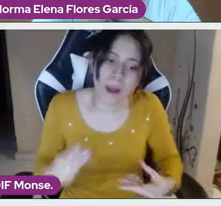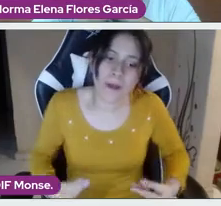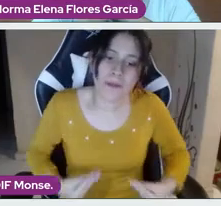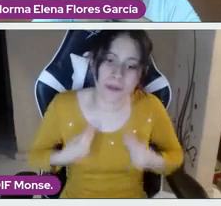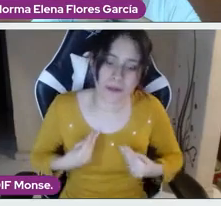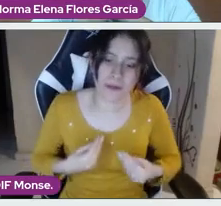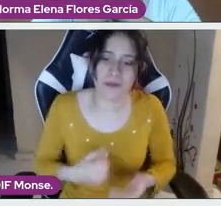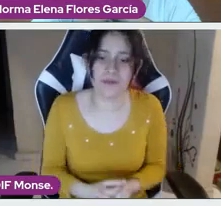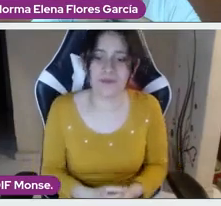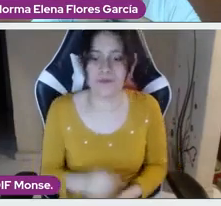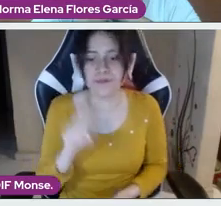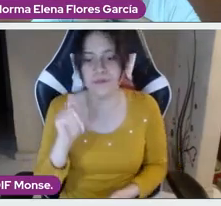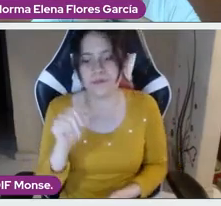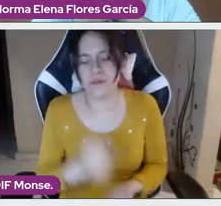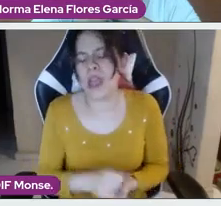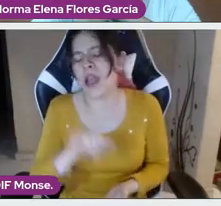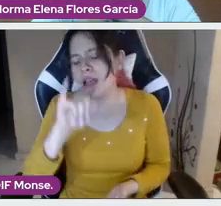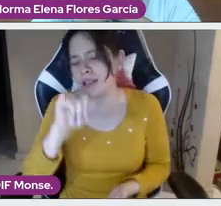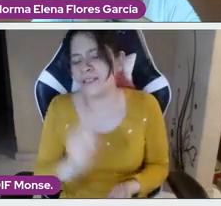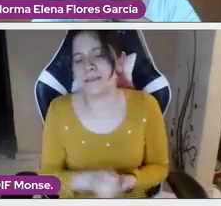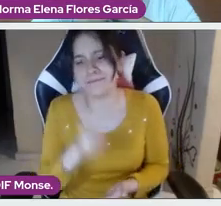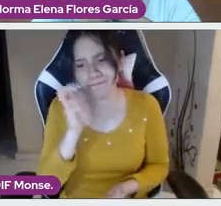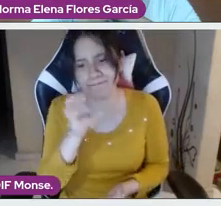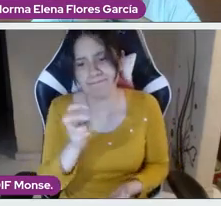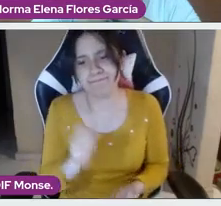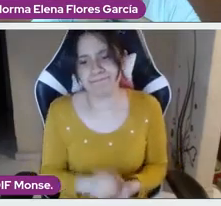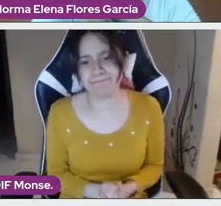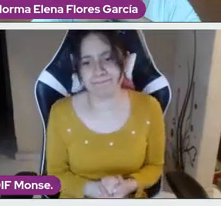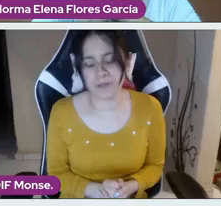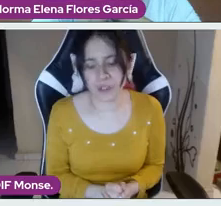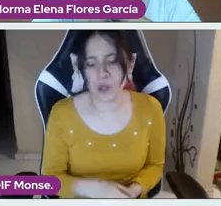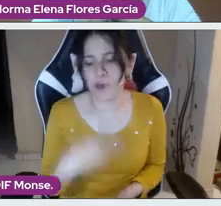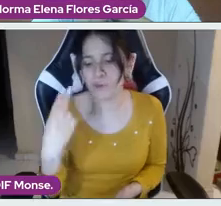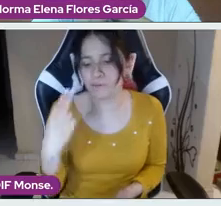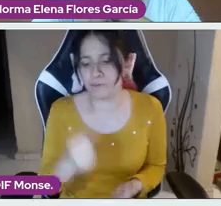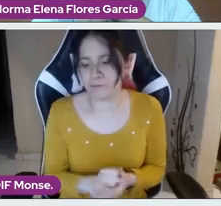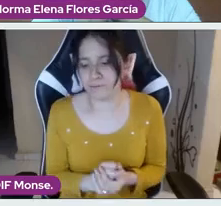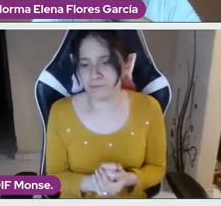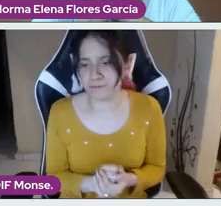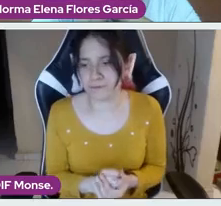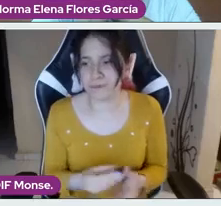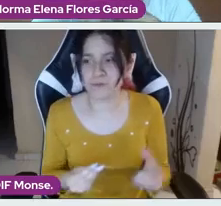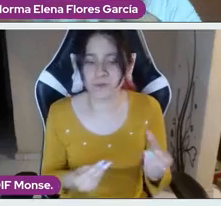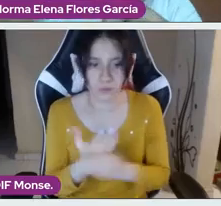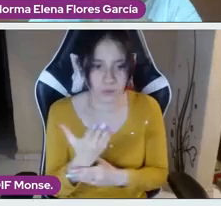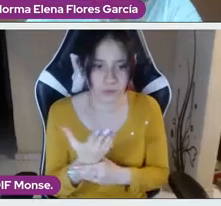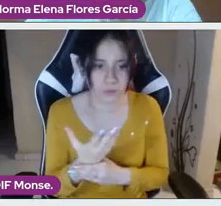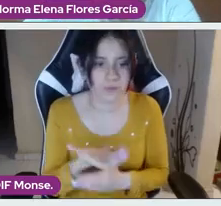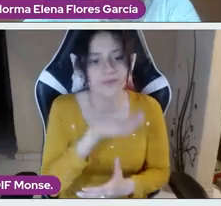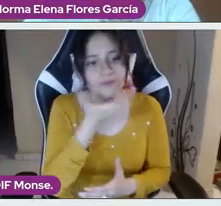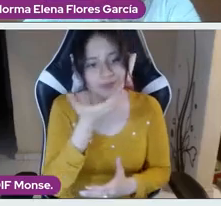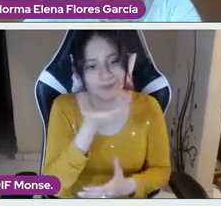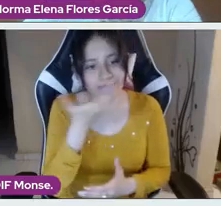monoparentales, 100% sí, tendríamos que trabajar o iniciar el trabajo con resiliencia.